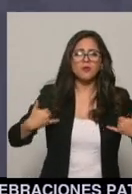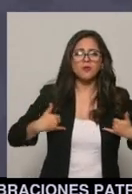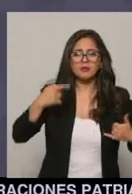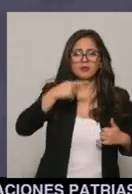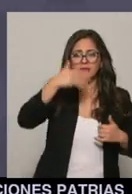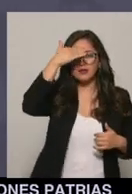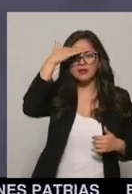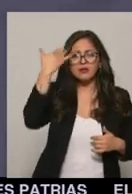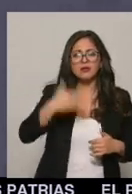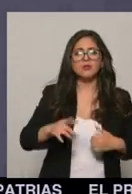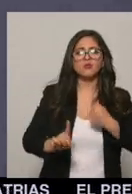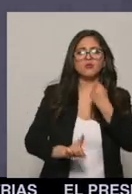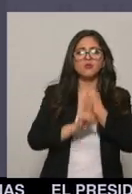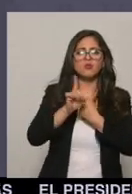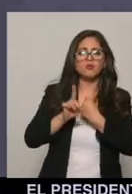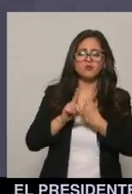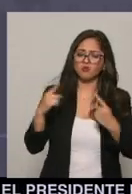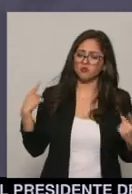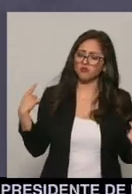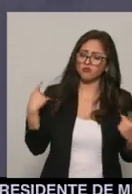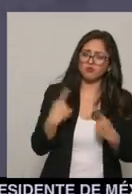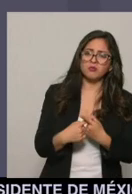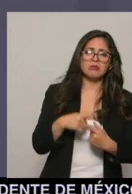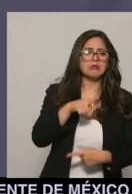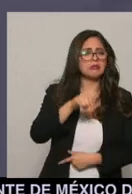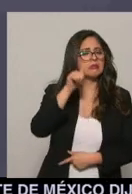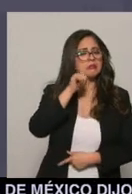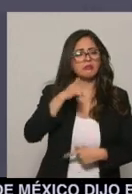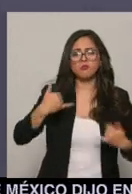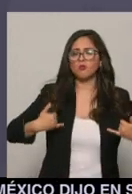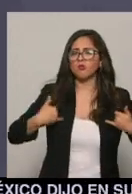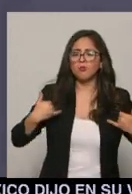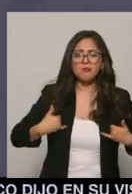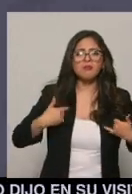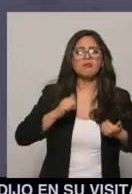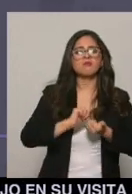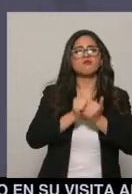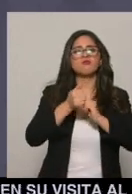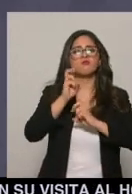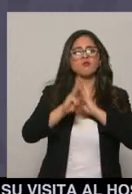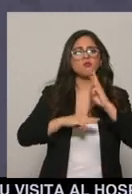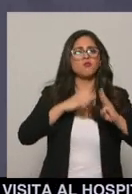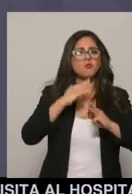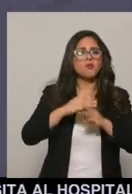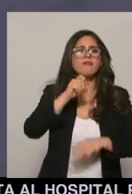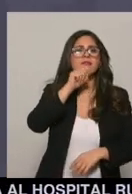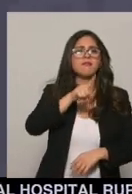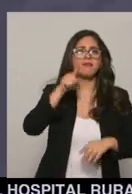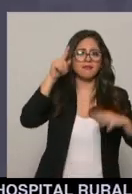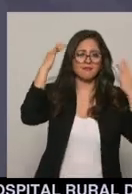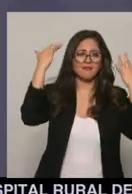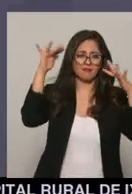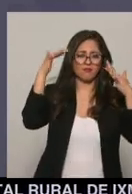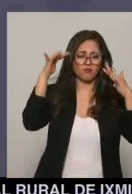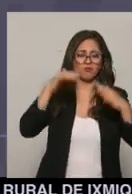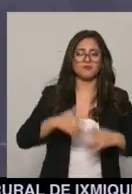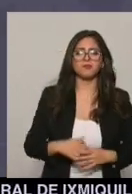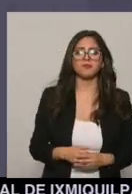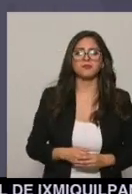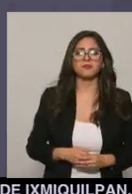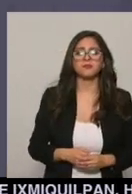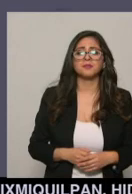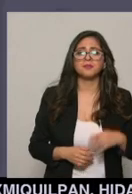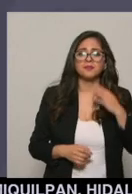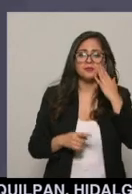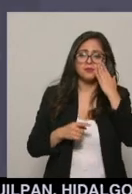lo largo de toda la historia de la humanidad, ¿no? Los jóvenes siempre han sido un problema para el resto del mundo, para los adultos, para nosotros, pues. Los jóvenes